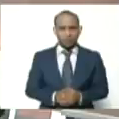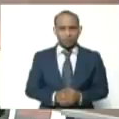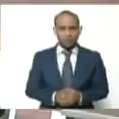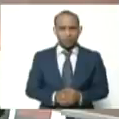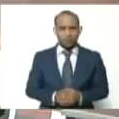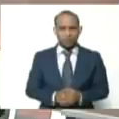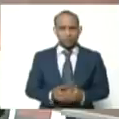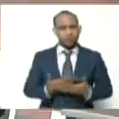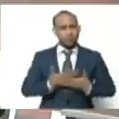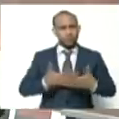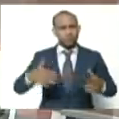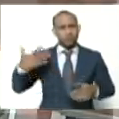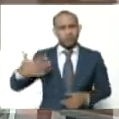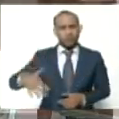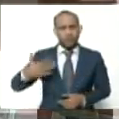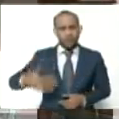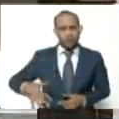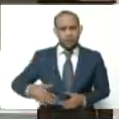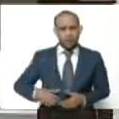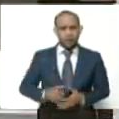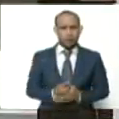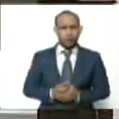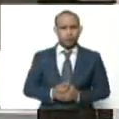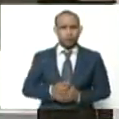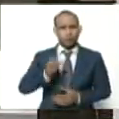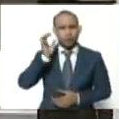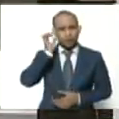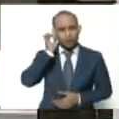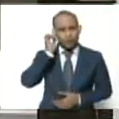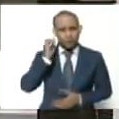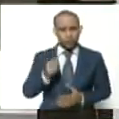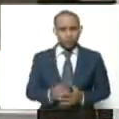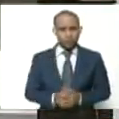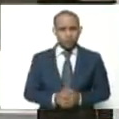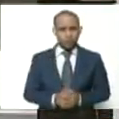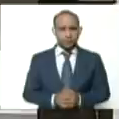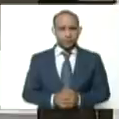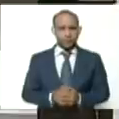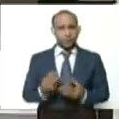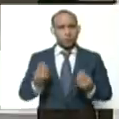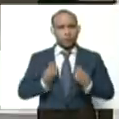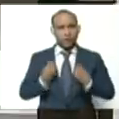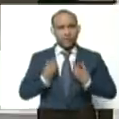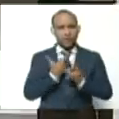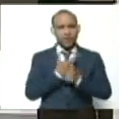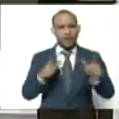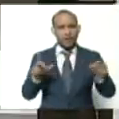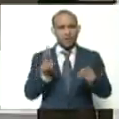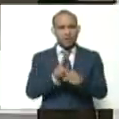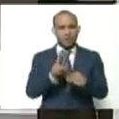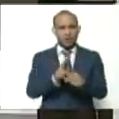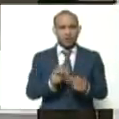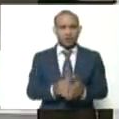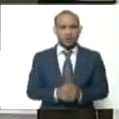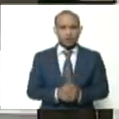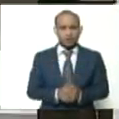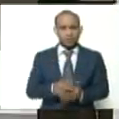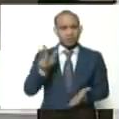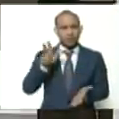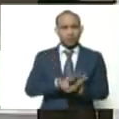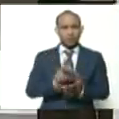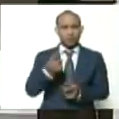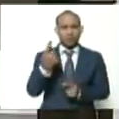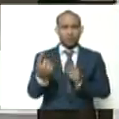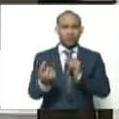para garantizar el derecho, ley orgánica para garantizar el derecho de las mujeres a una vida libre de violencia, ha sido aprobada en